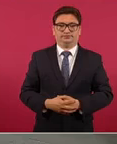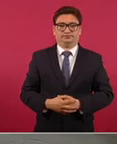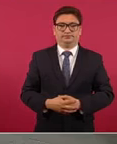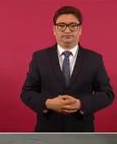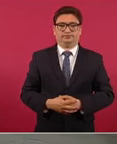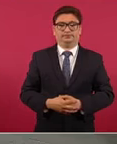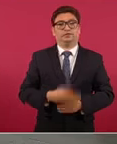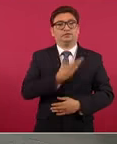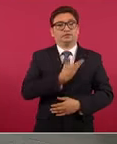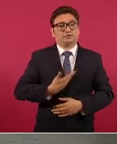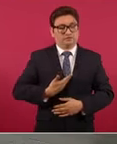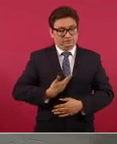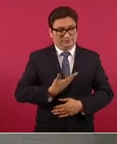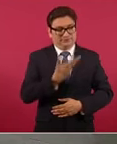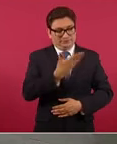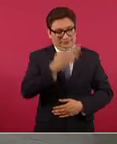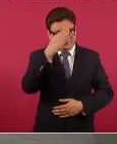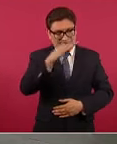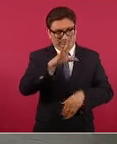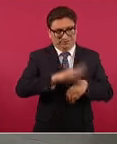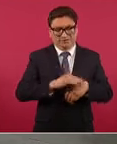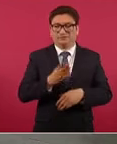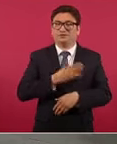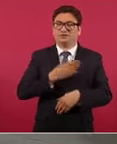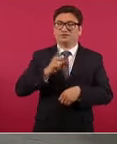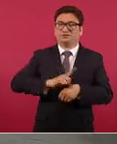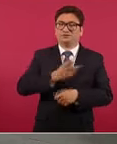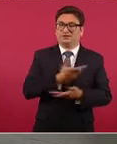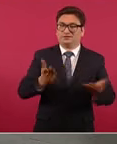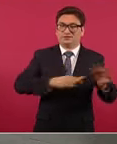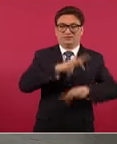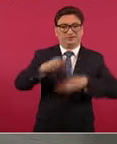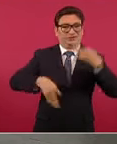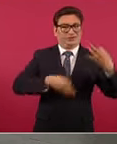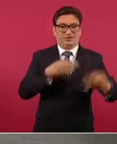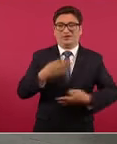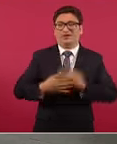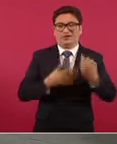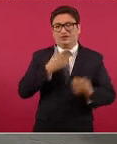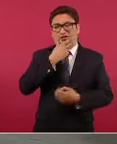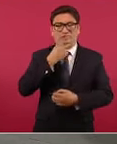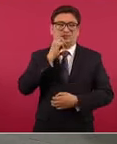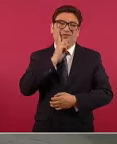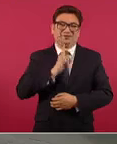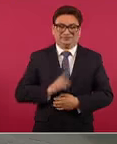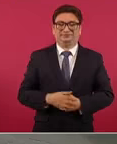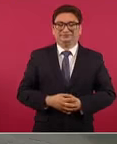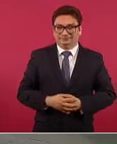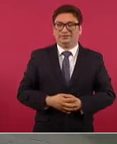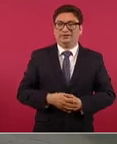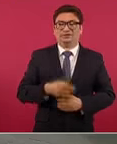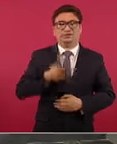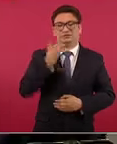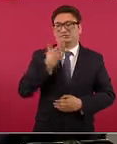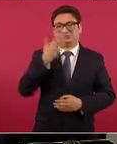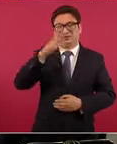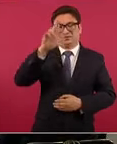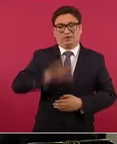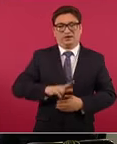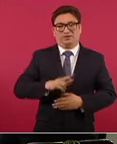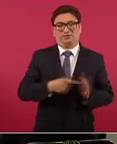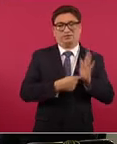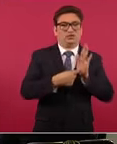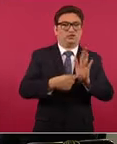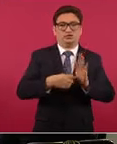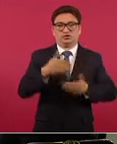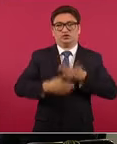con su permiso señor presidente muy buenos días a todos muy buenos días a todas como todos los martes vamos a conocer los